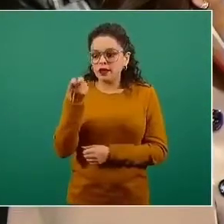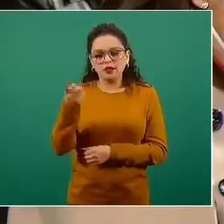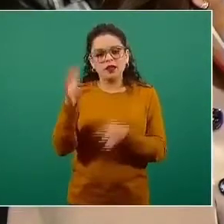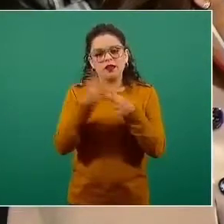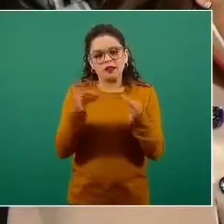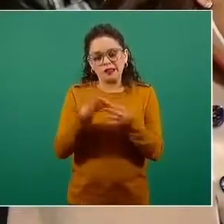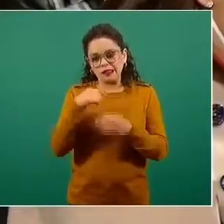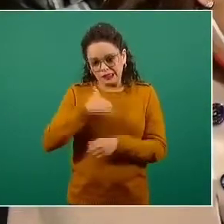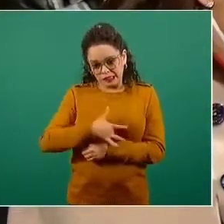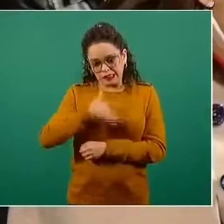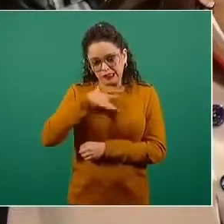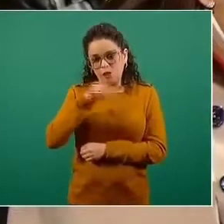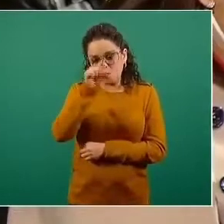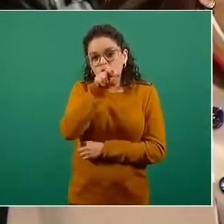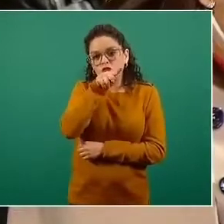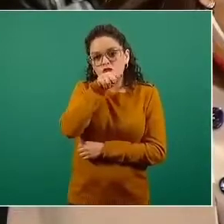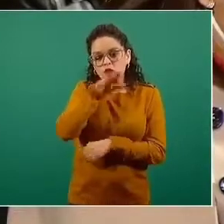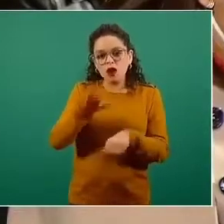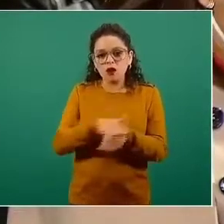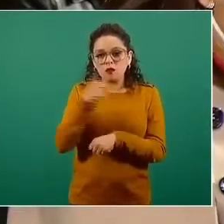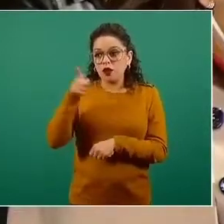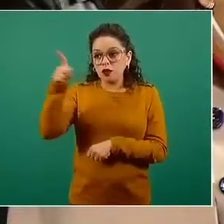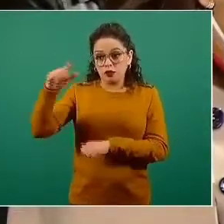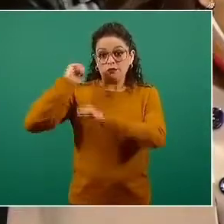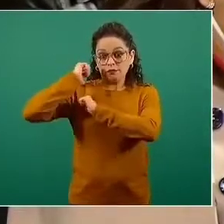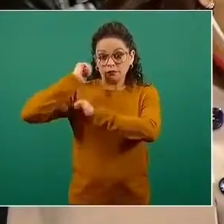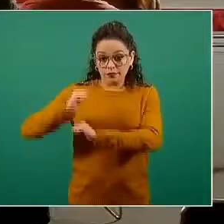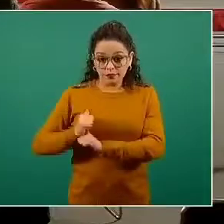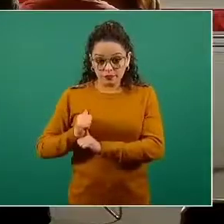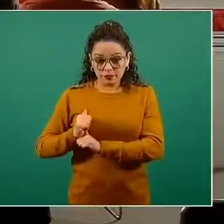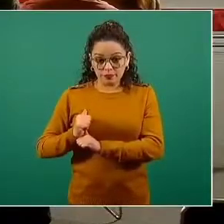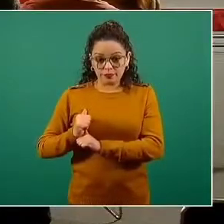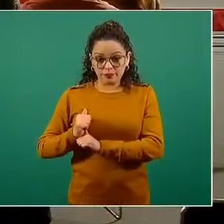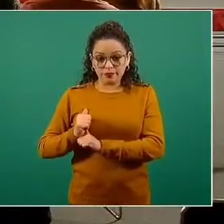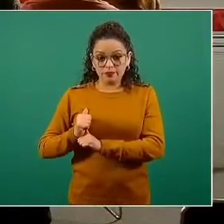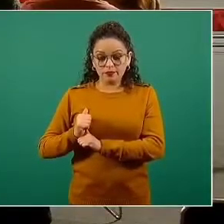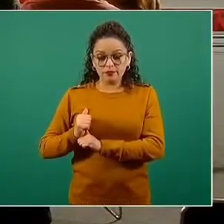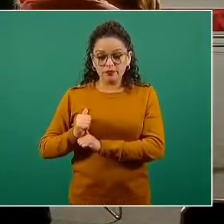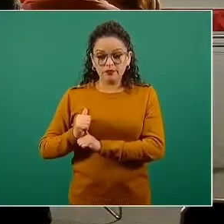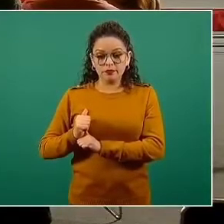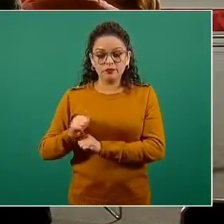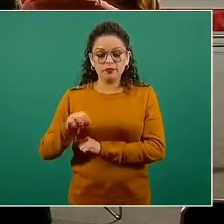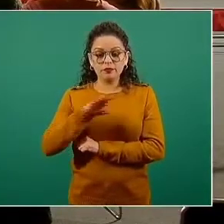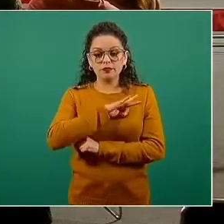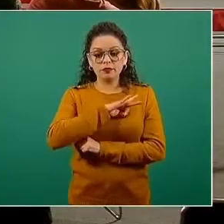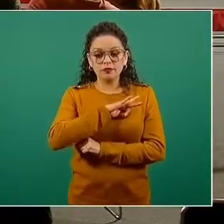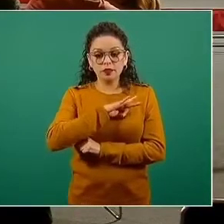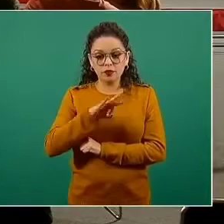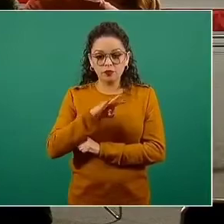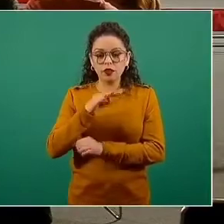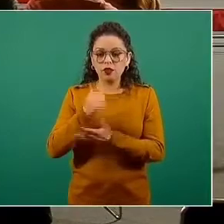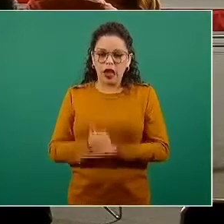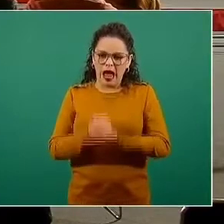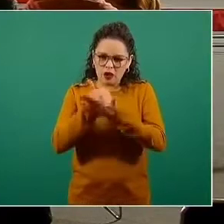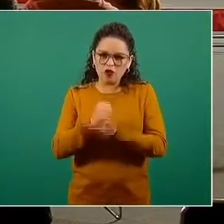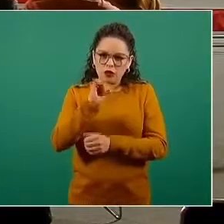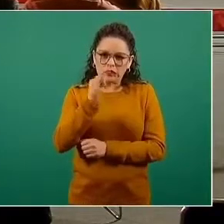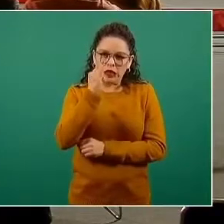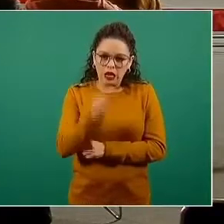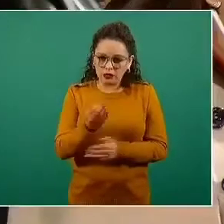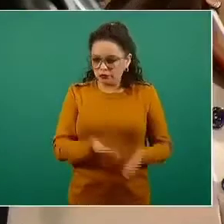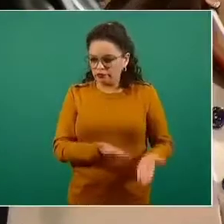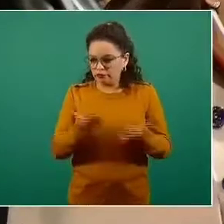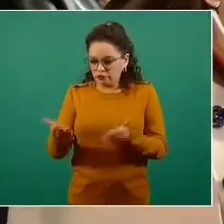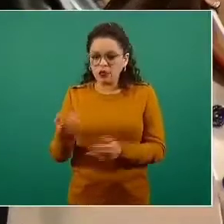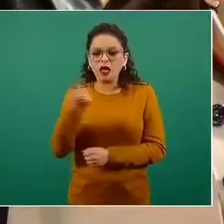su preocupación de que si las autoridades tendrían ahora sí que voluntad para aceptarlos y qué camino